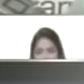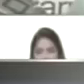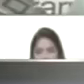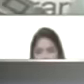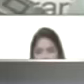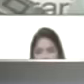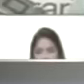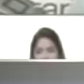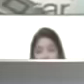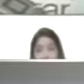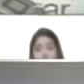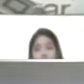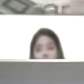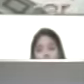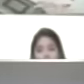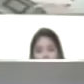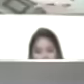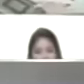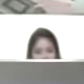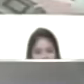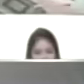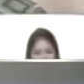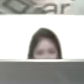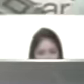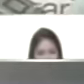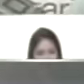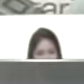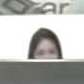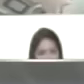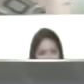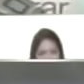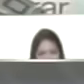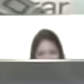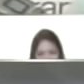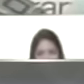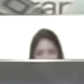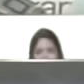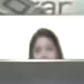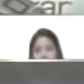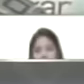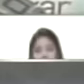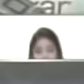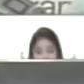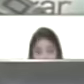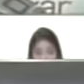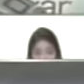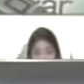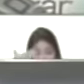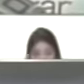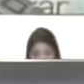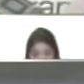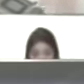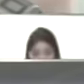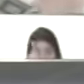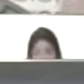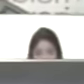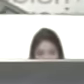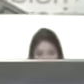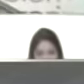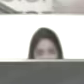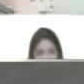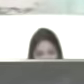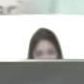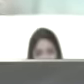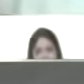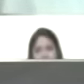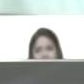argot penitenciario una caleta, okay, oculta en las paredes de la torre, una